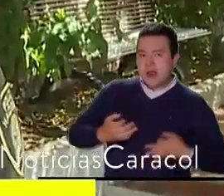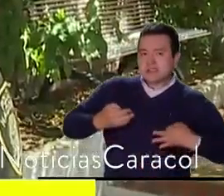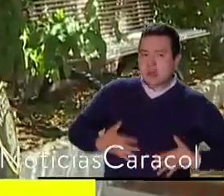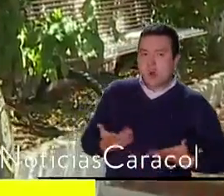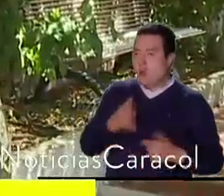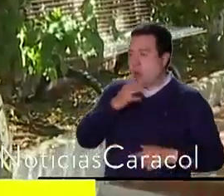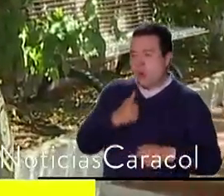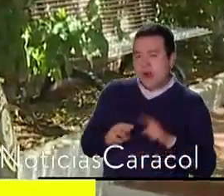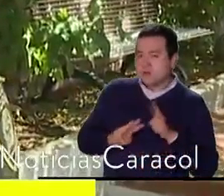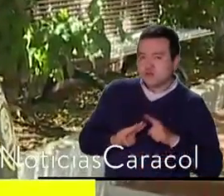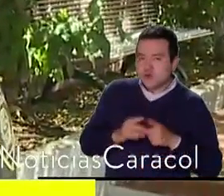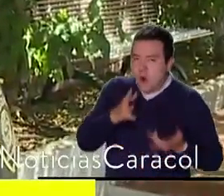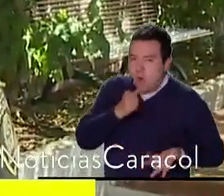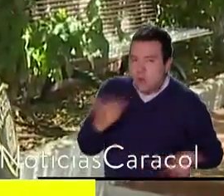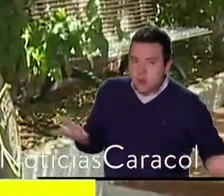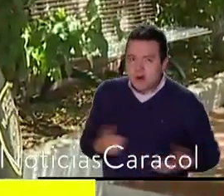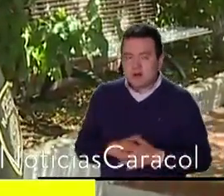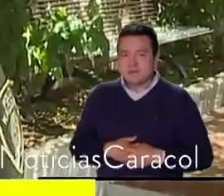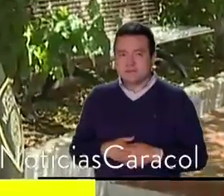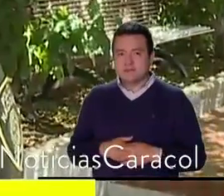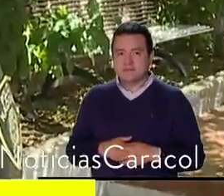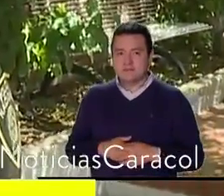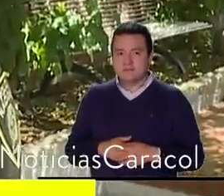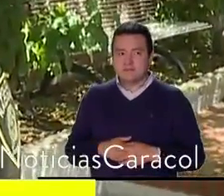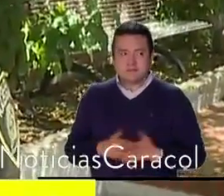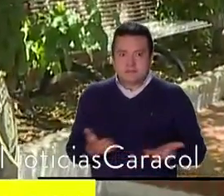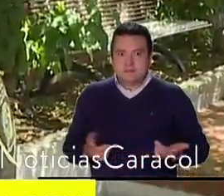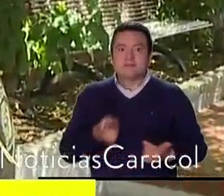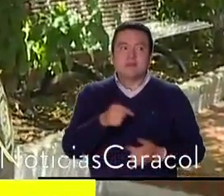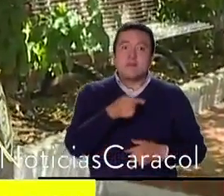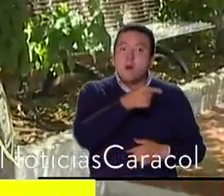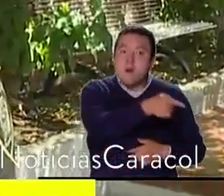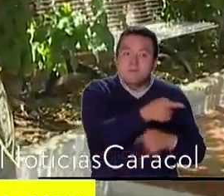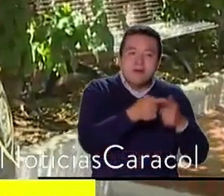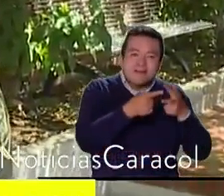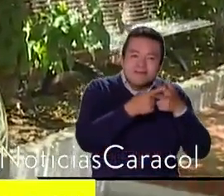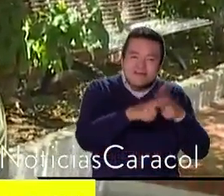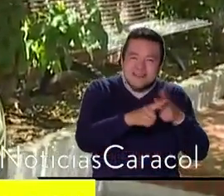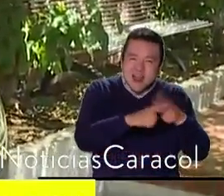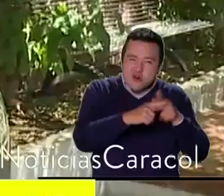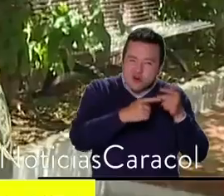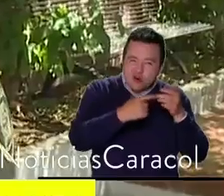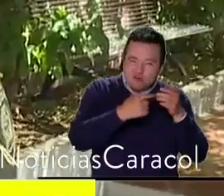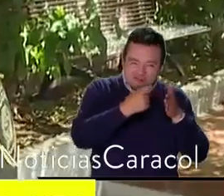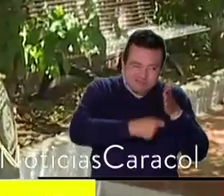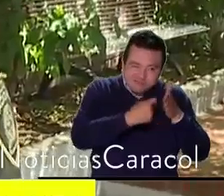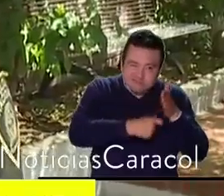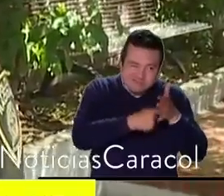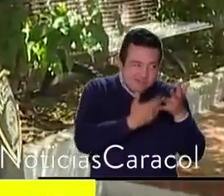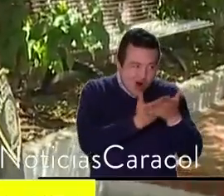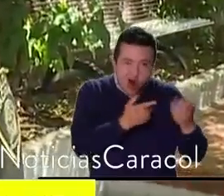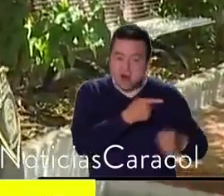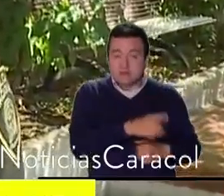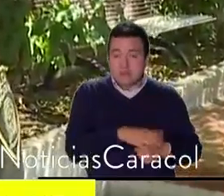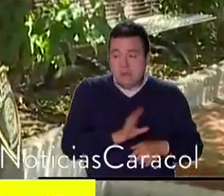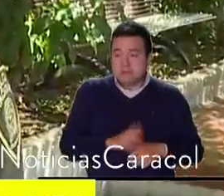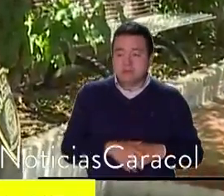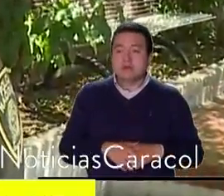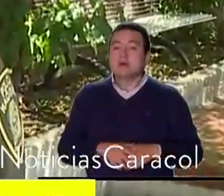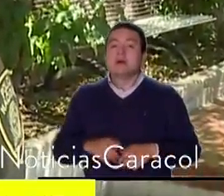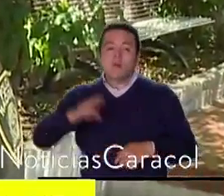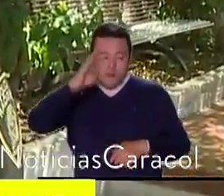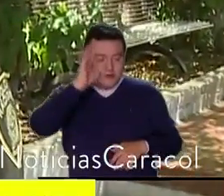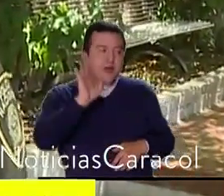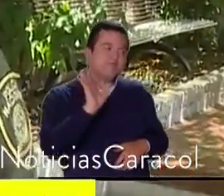licencia de conducción, al igual sin la revisión técnico-mecánica, es notificado por el policial de la inmovilización